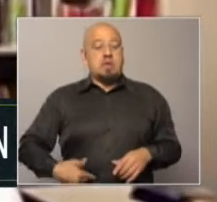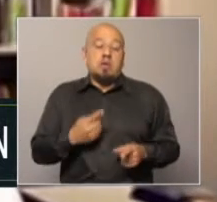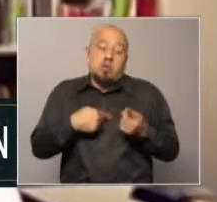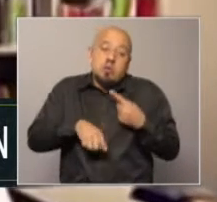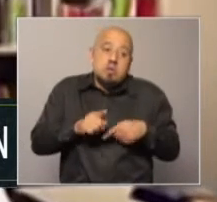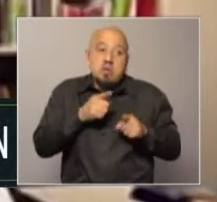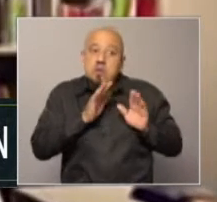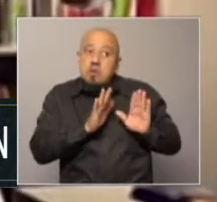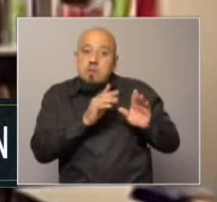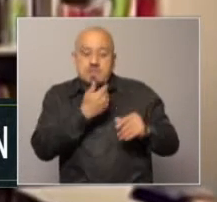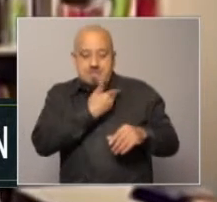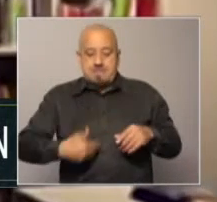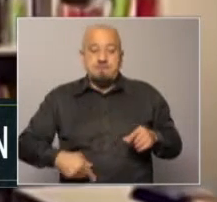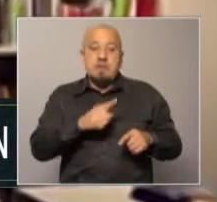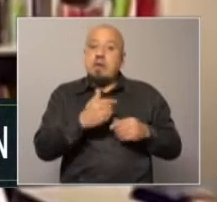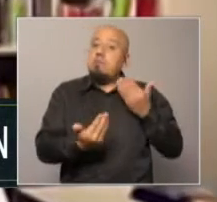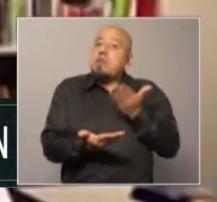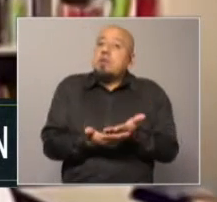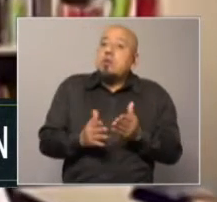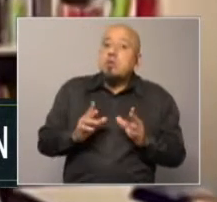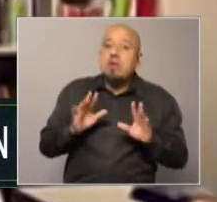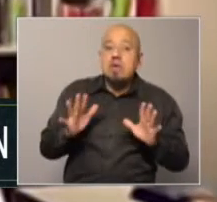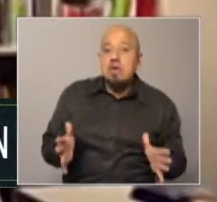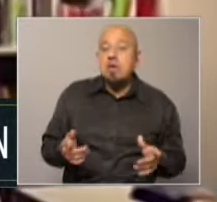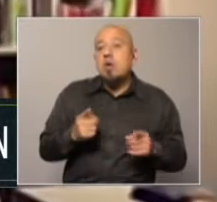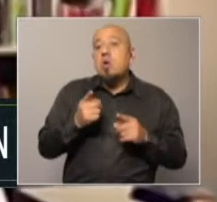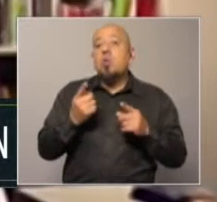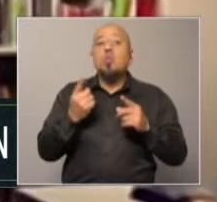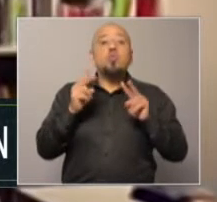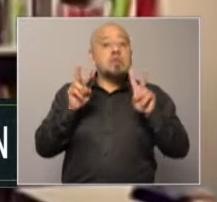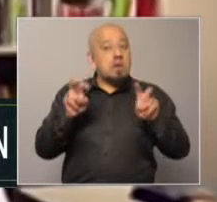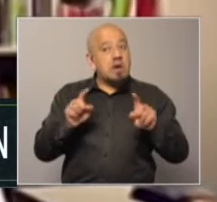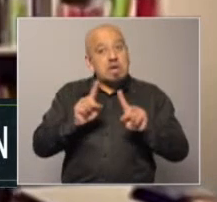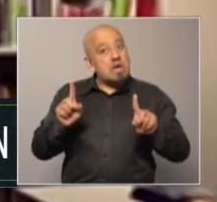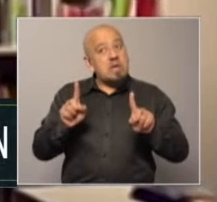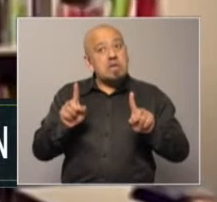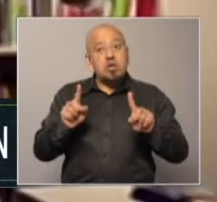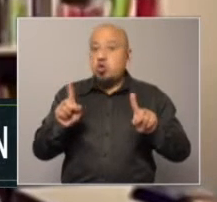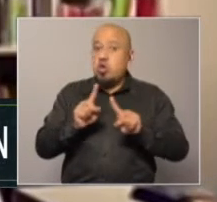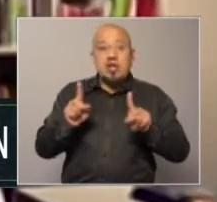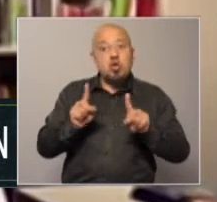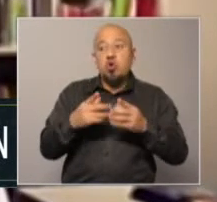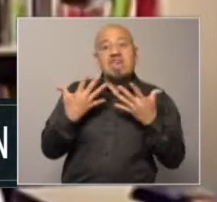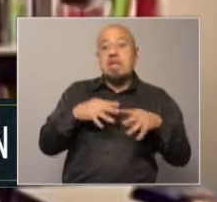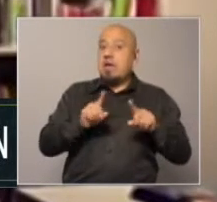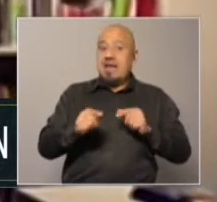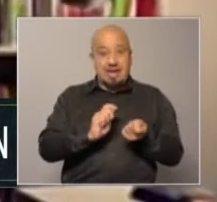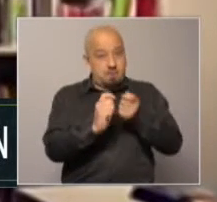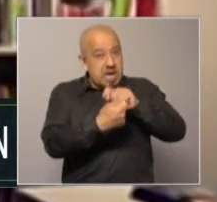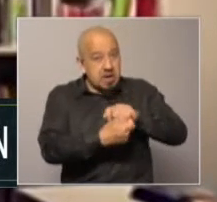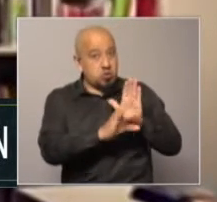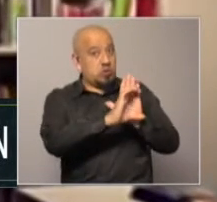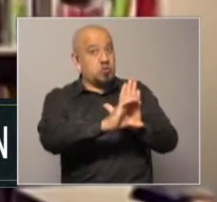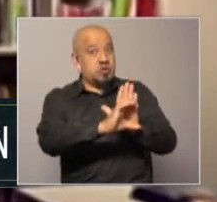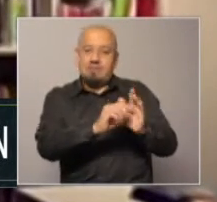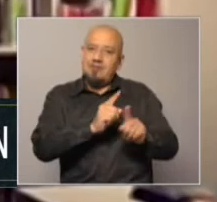planteó el primer día del gobierno que un tema que no iba a querer era cambiar la Constitución y va a terminar